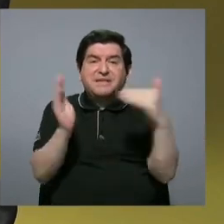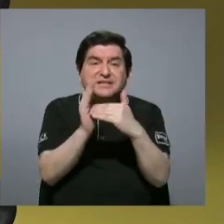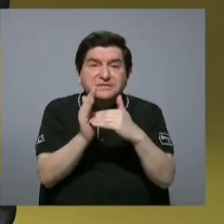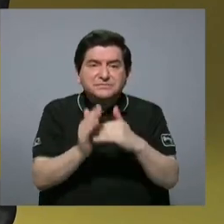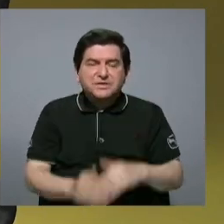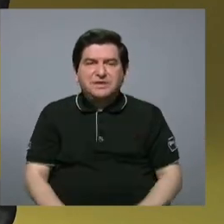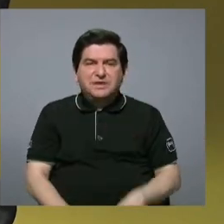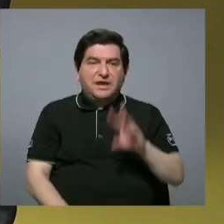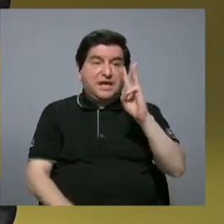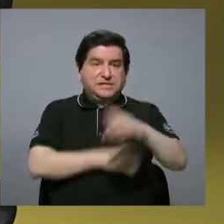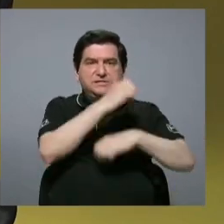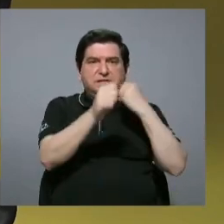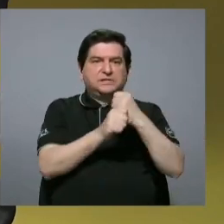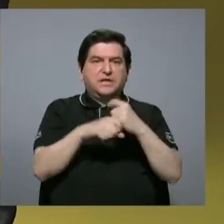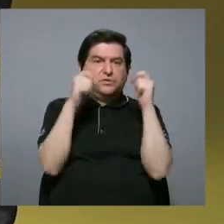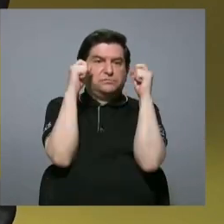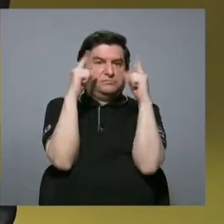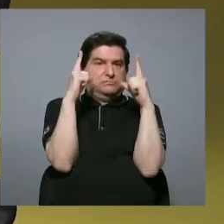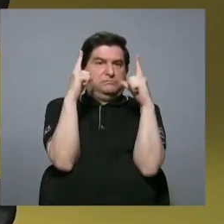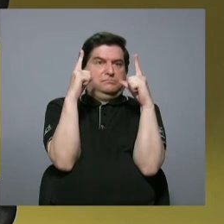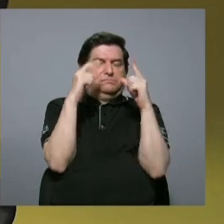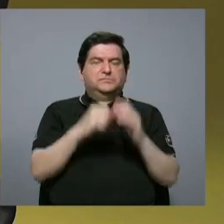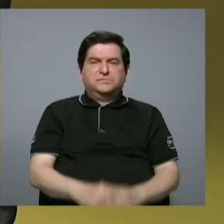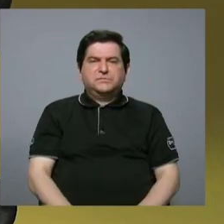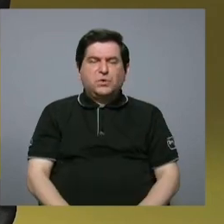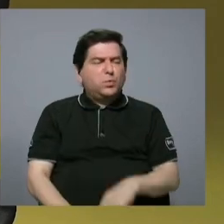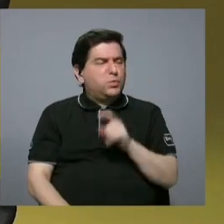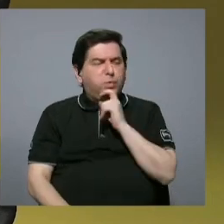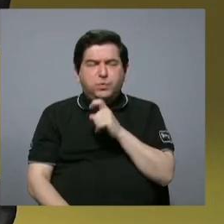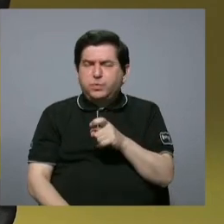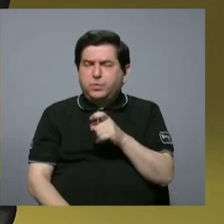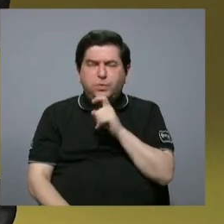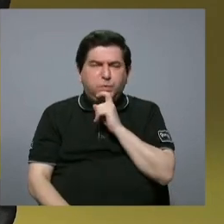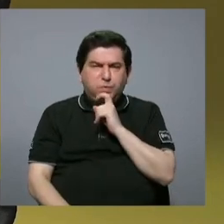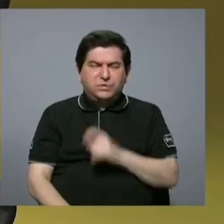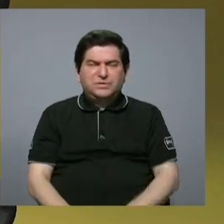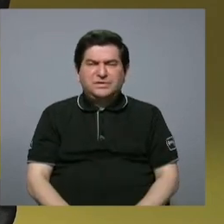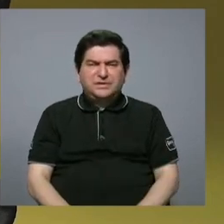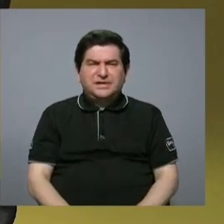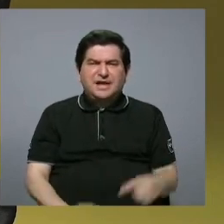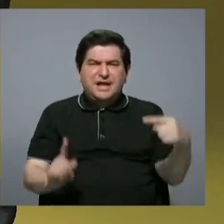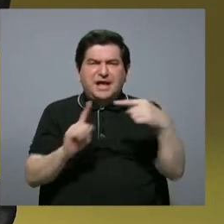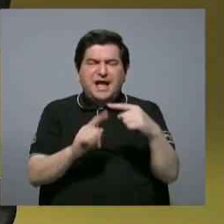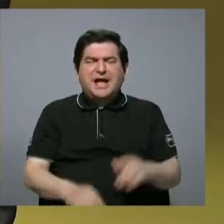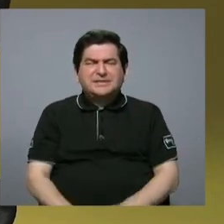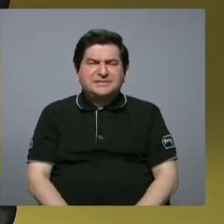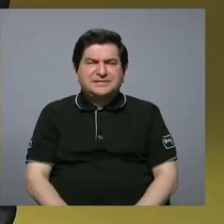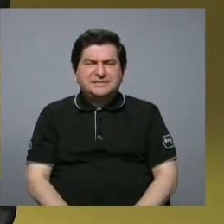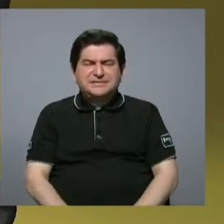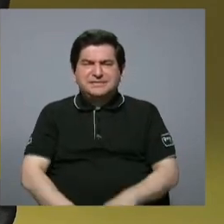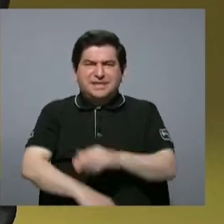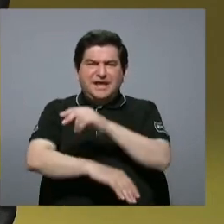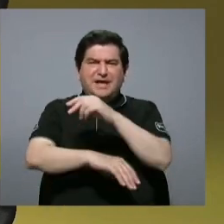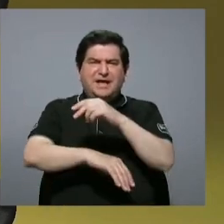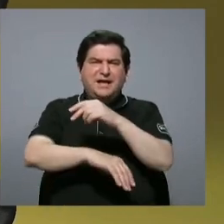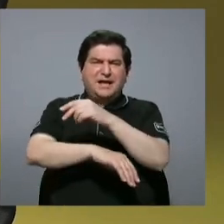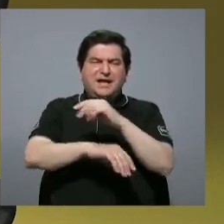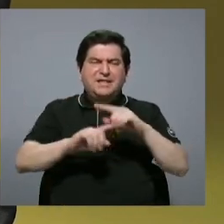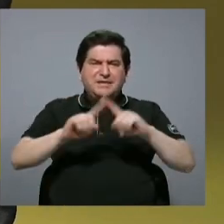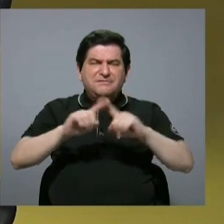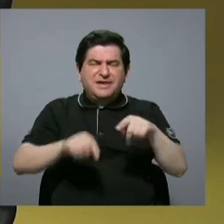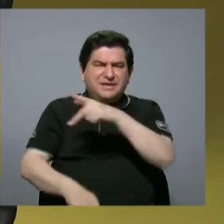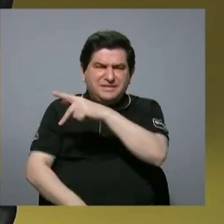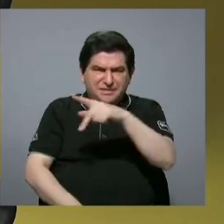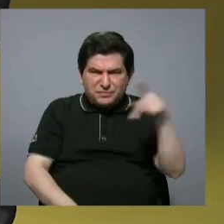Es asombroso. Entonces, les queda muy difícil llegar a Punta Arenas, bajar hasta el Cabo de Hornos